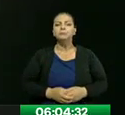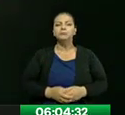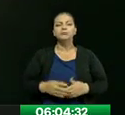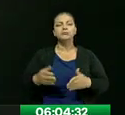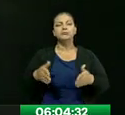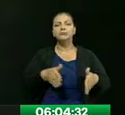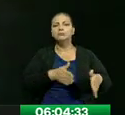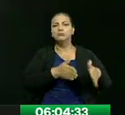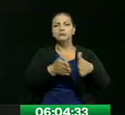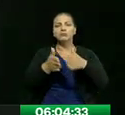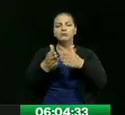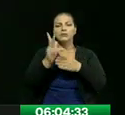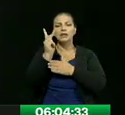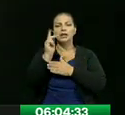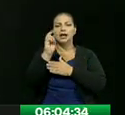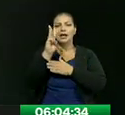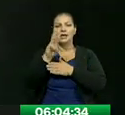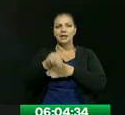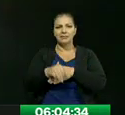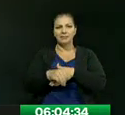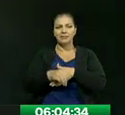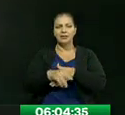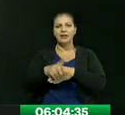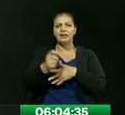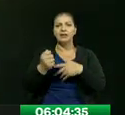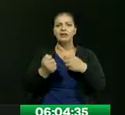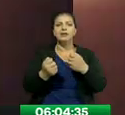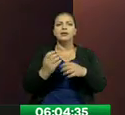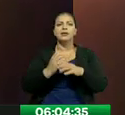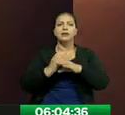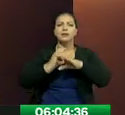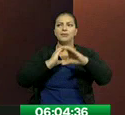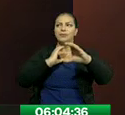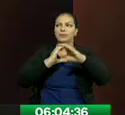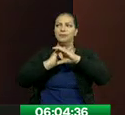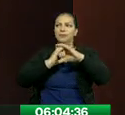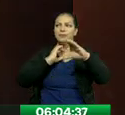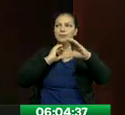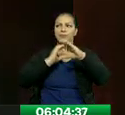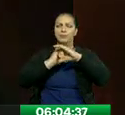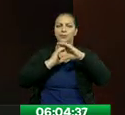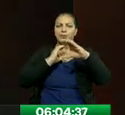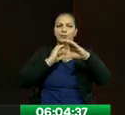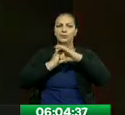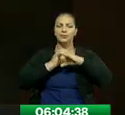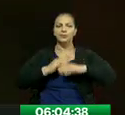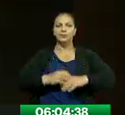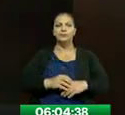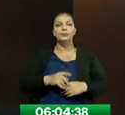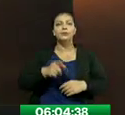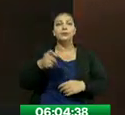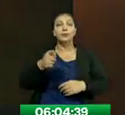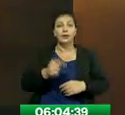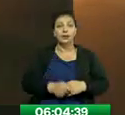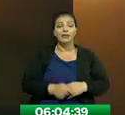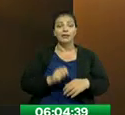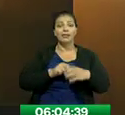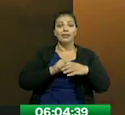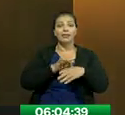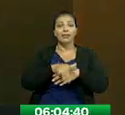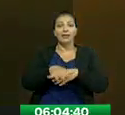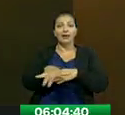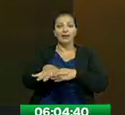no habría heridos. En el disco número 7 de transporte SAN, esto ocurrió en Naranjal, en la tierra de los